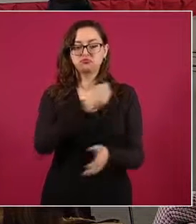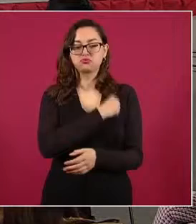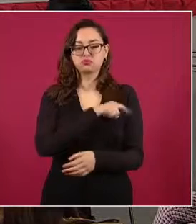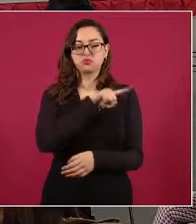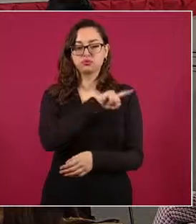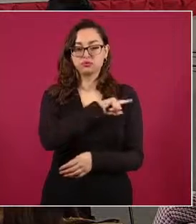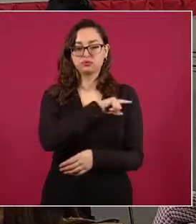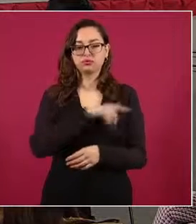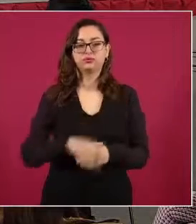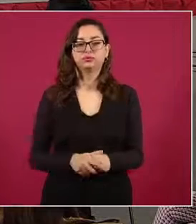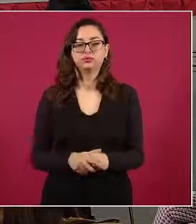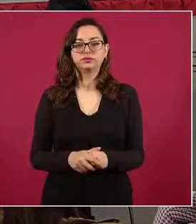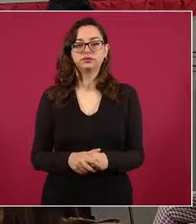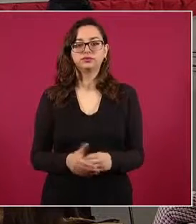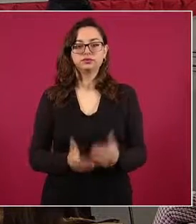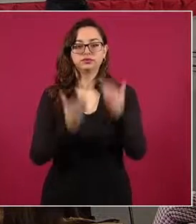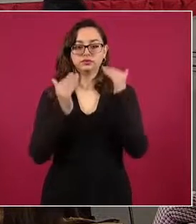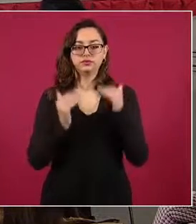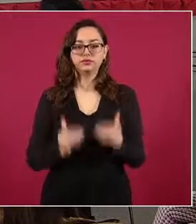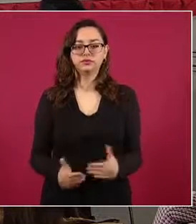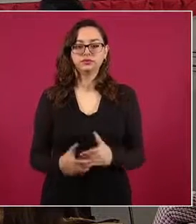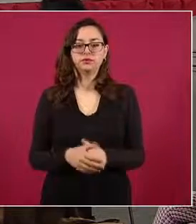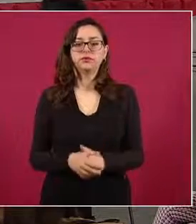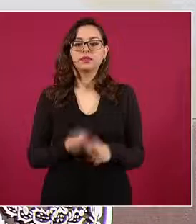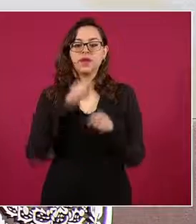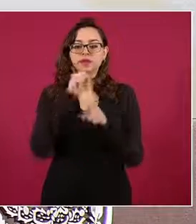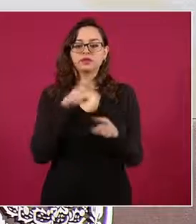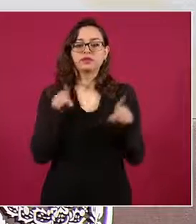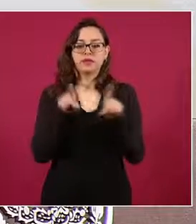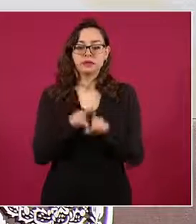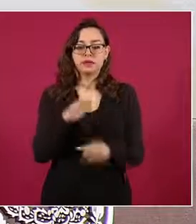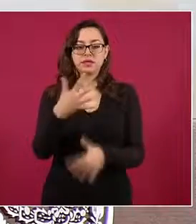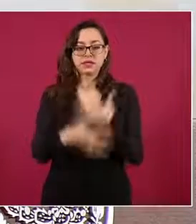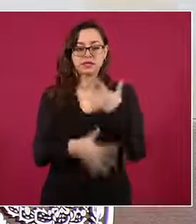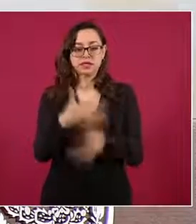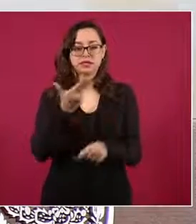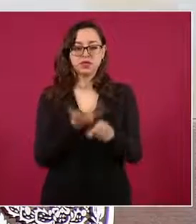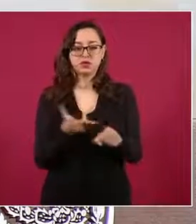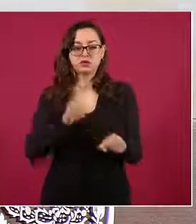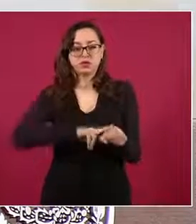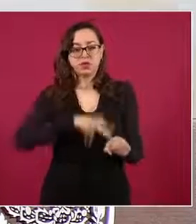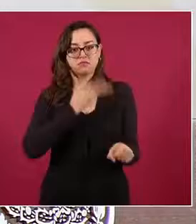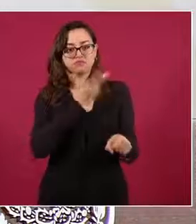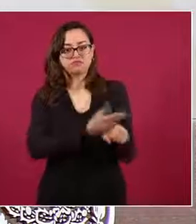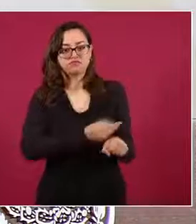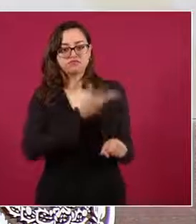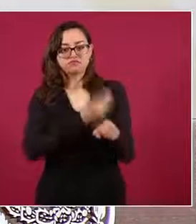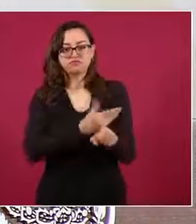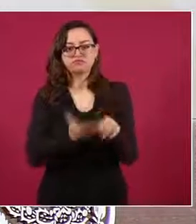ya concluimos el ejercicio de rehabilitación de 15 hospitales y